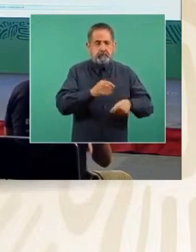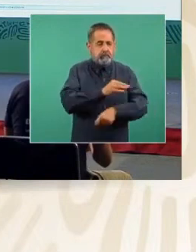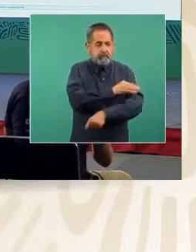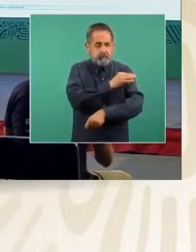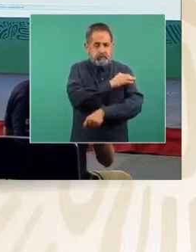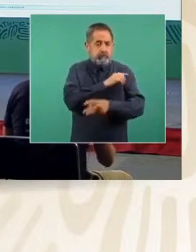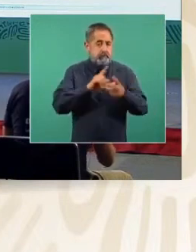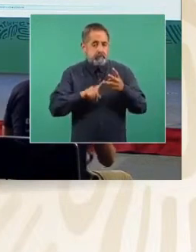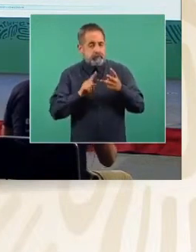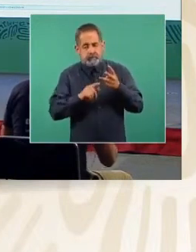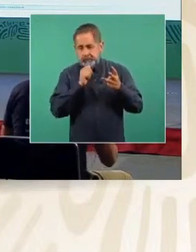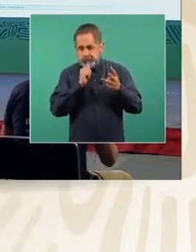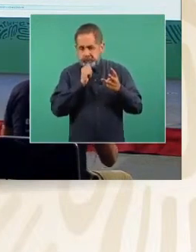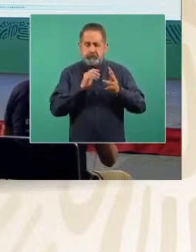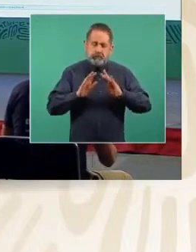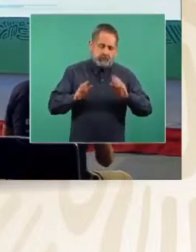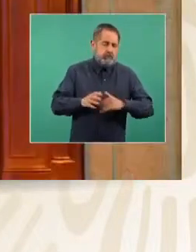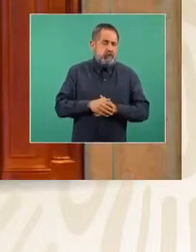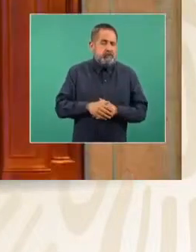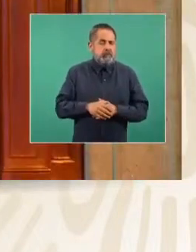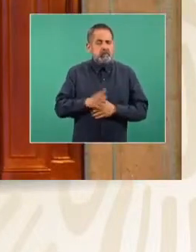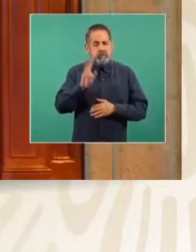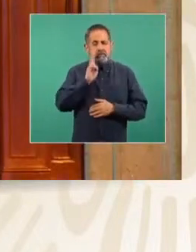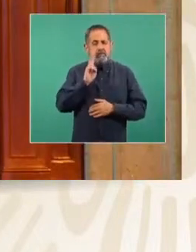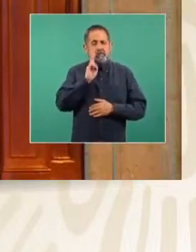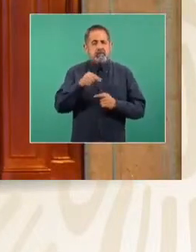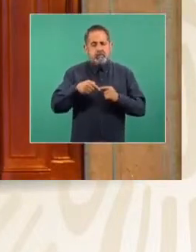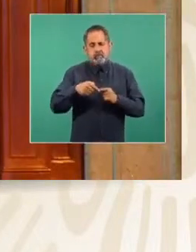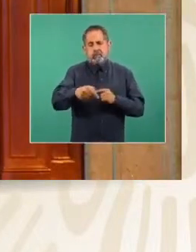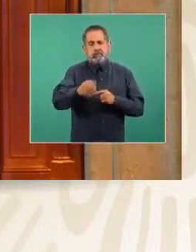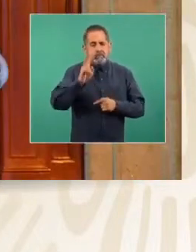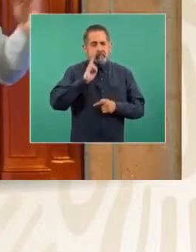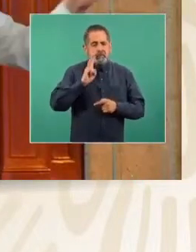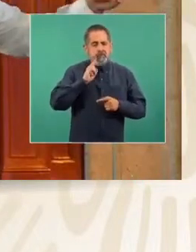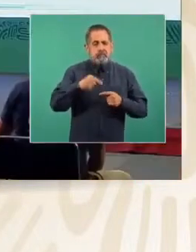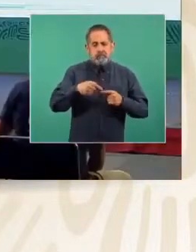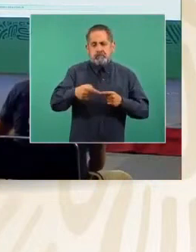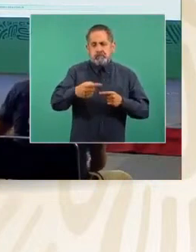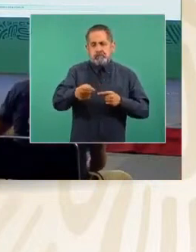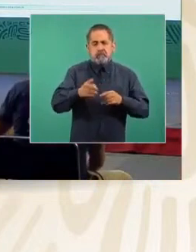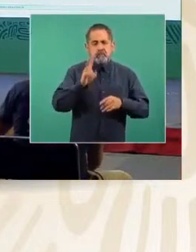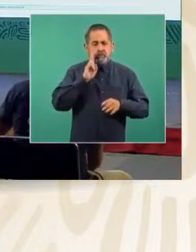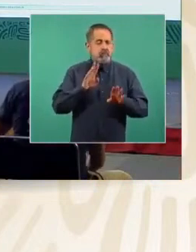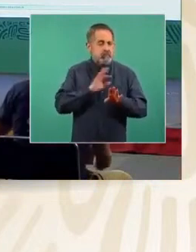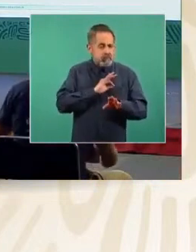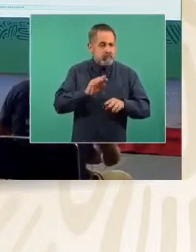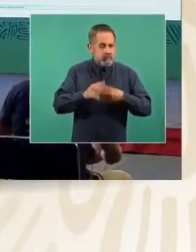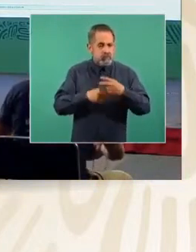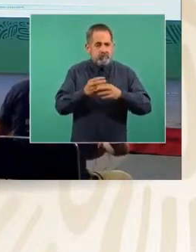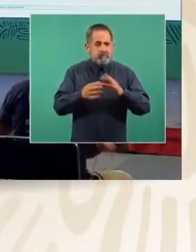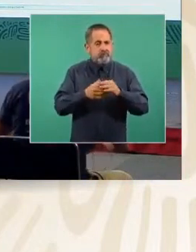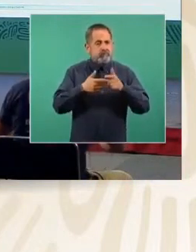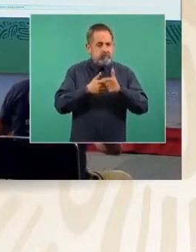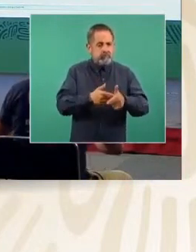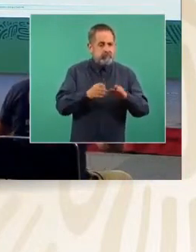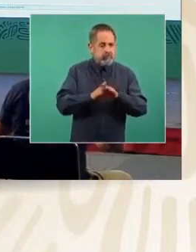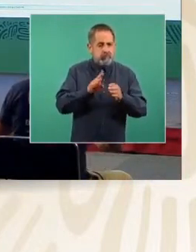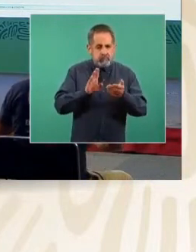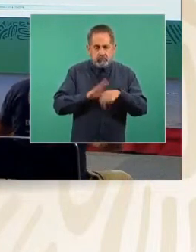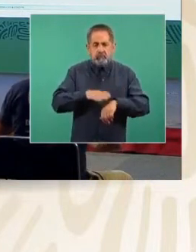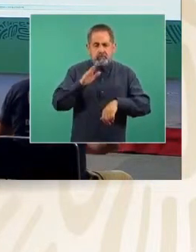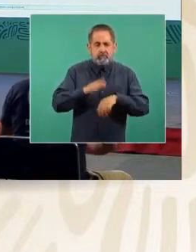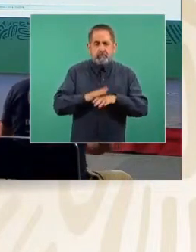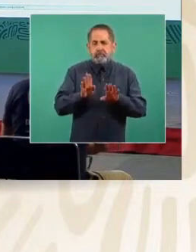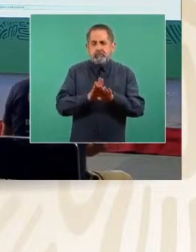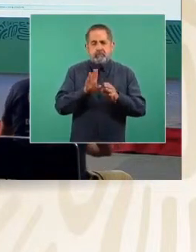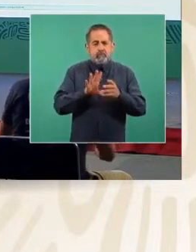que sea vacunada. Pero se espera también que en los siguientes días pues podamos continuar incrementando estos números, tanto de